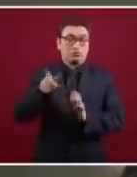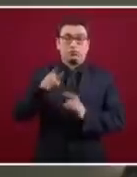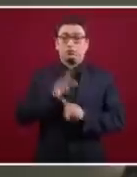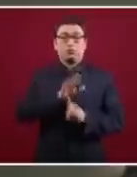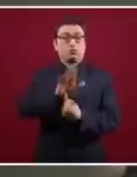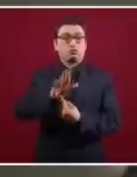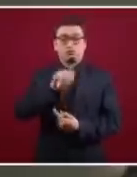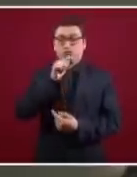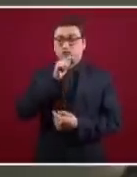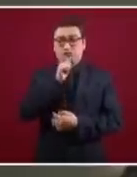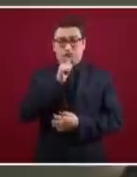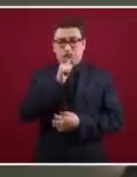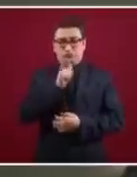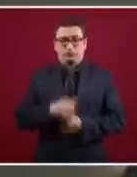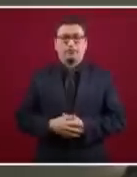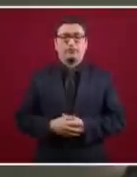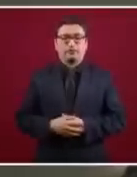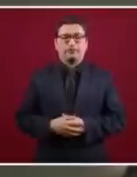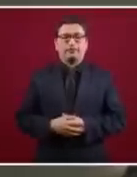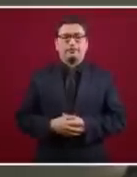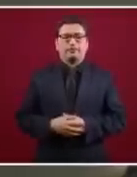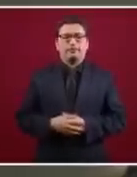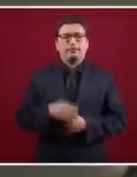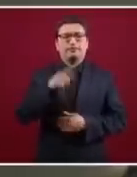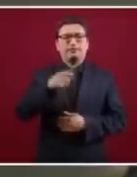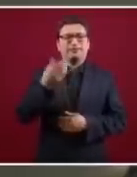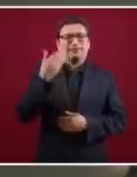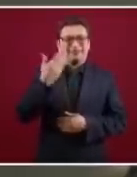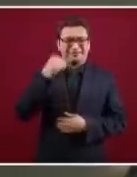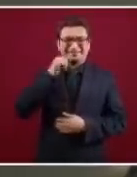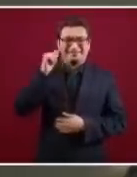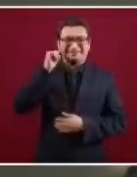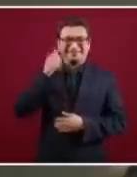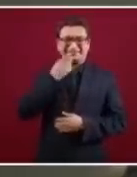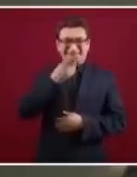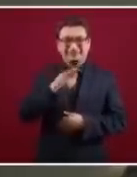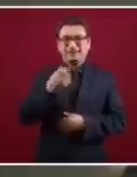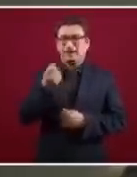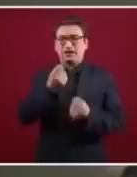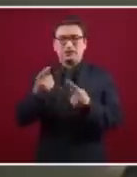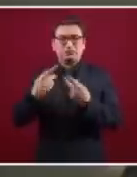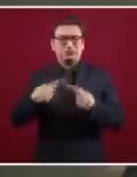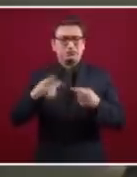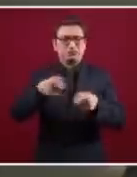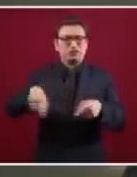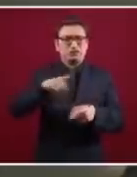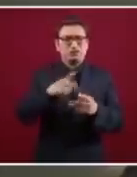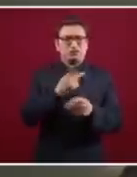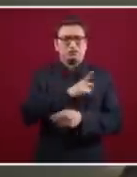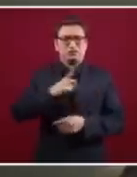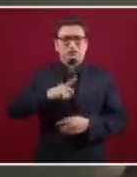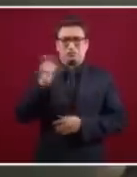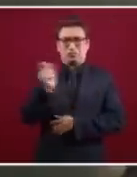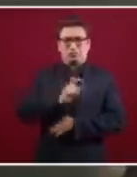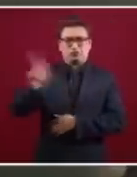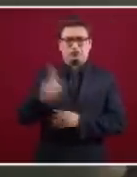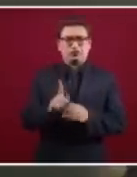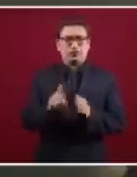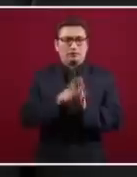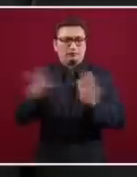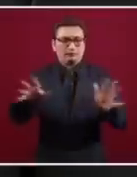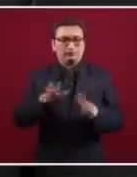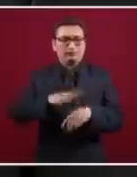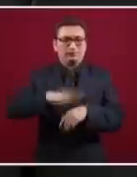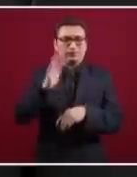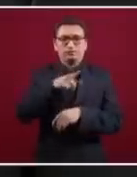mostrado relacionado lo que usted comentó ayer de que la prensa tiene que ser más profesional tiene